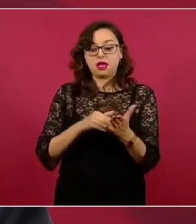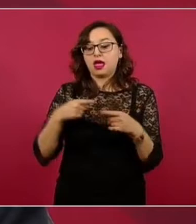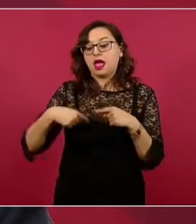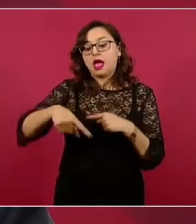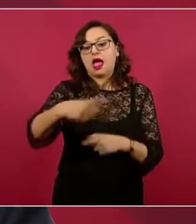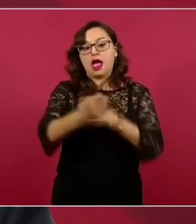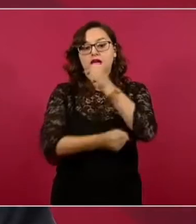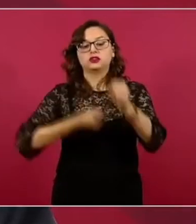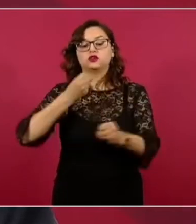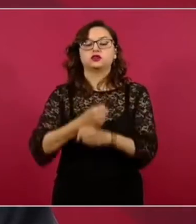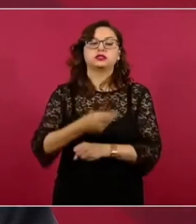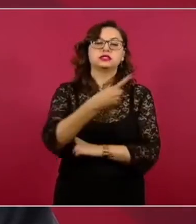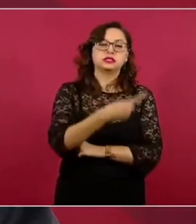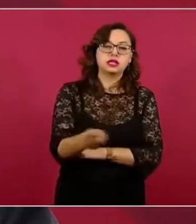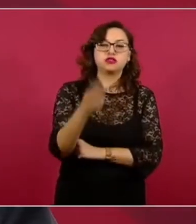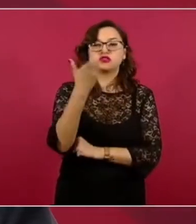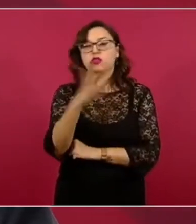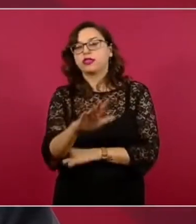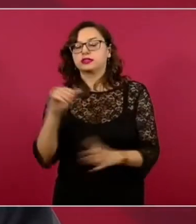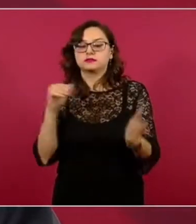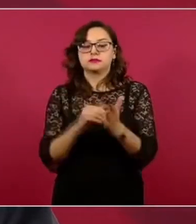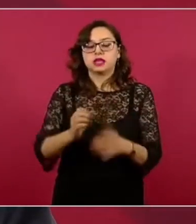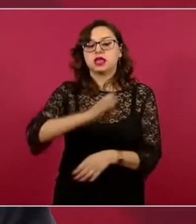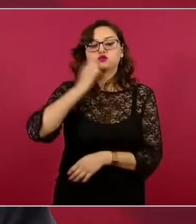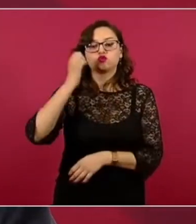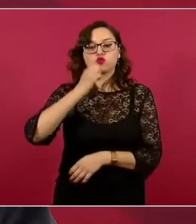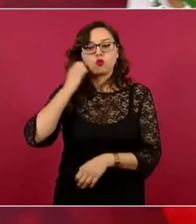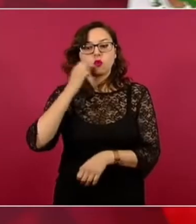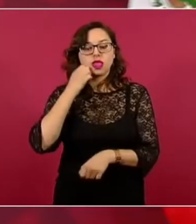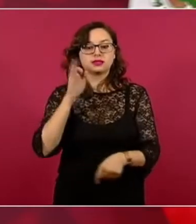a 105 a 110,000 planteles.